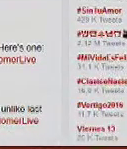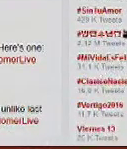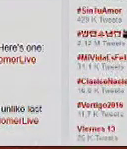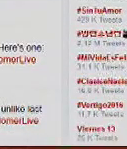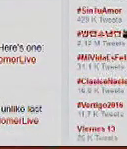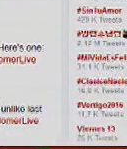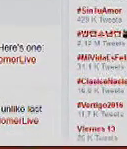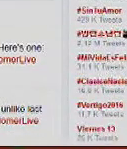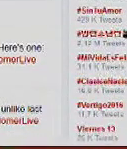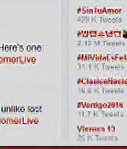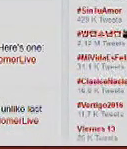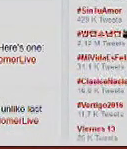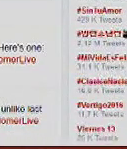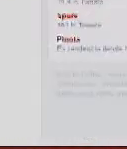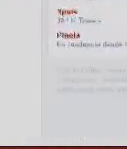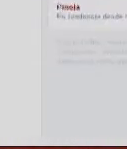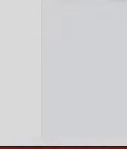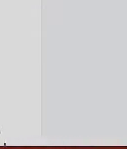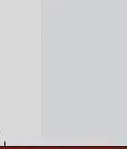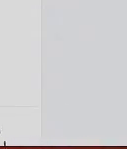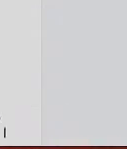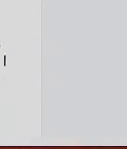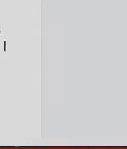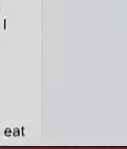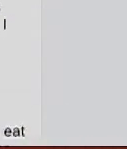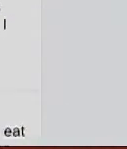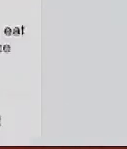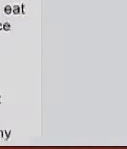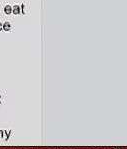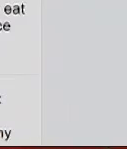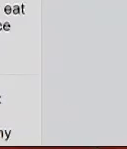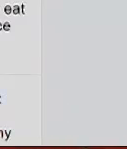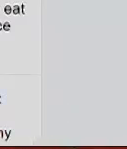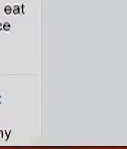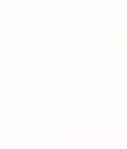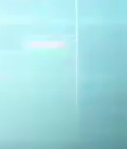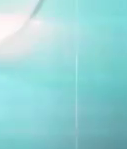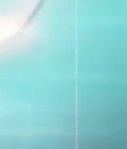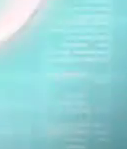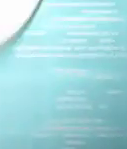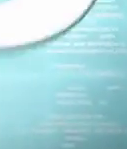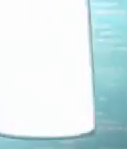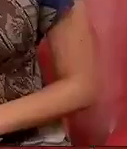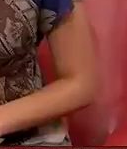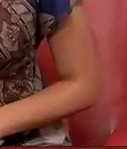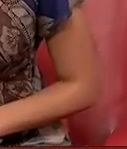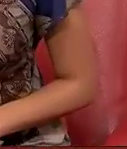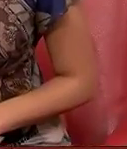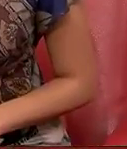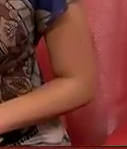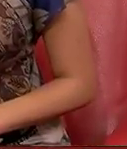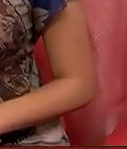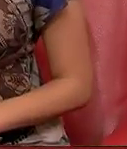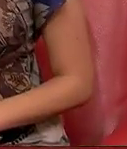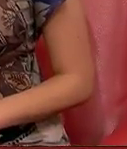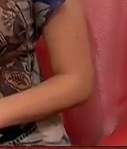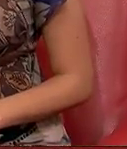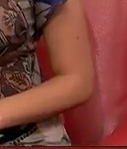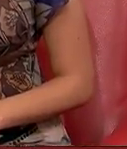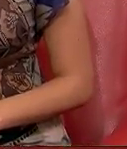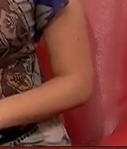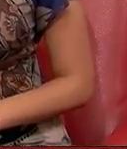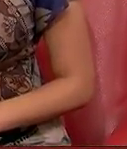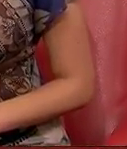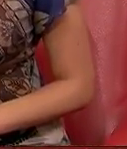animación utilizando la última tecnología. Así que bueno, ya podemos interactuar en Twitter hasta con las caricaturas. Esta es la información. Que